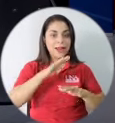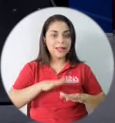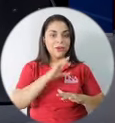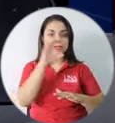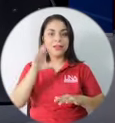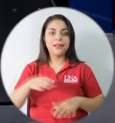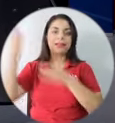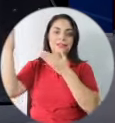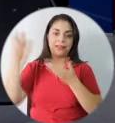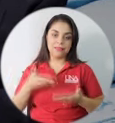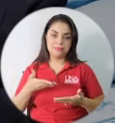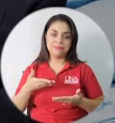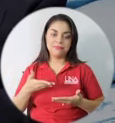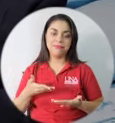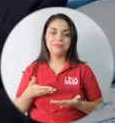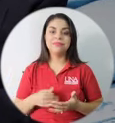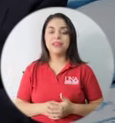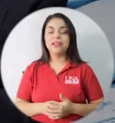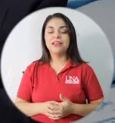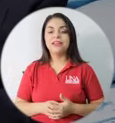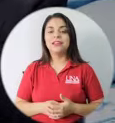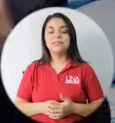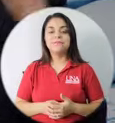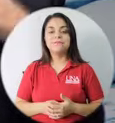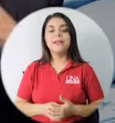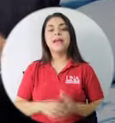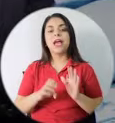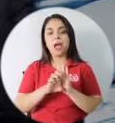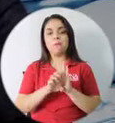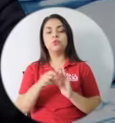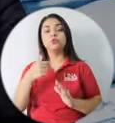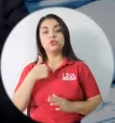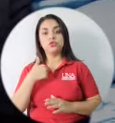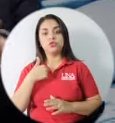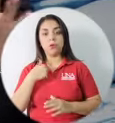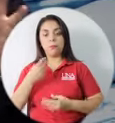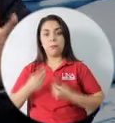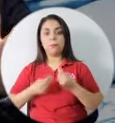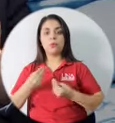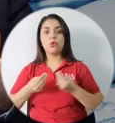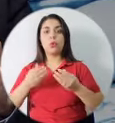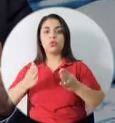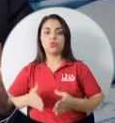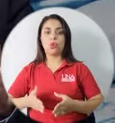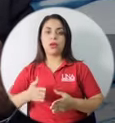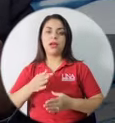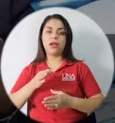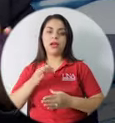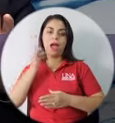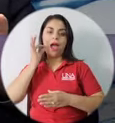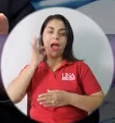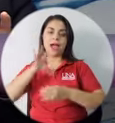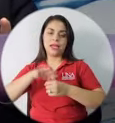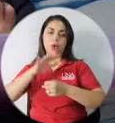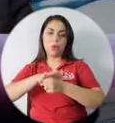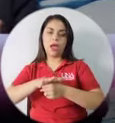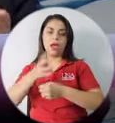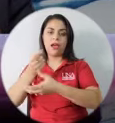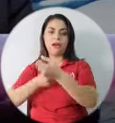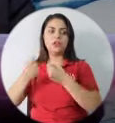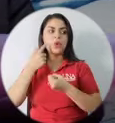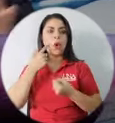Digamos que eso uno lo puede ver. Si yo soy productor agrícola, me pongo a la defensiva, ¿verdad? Porque entonces, ¿por